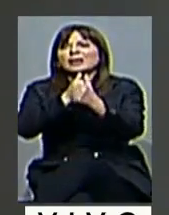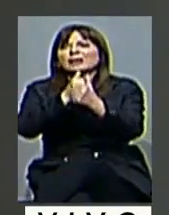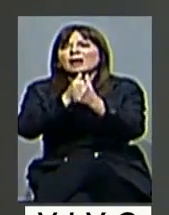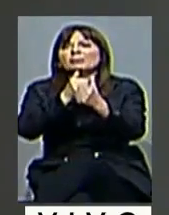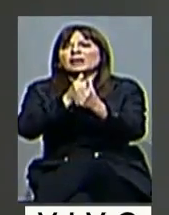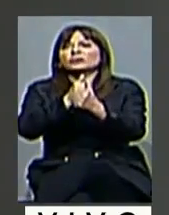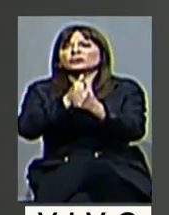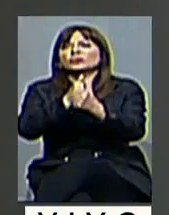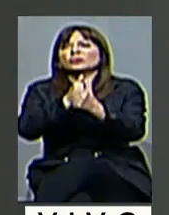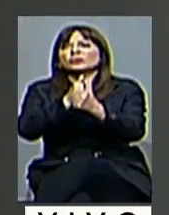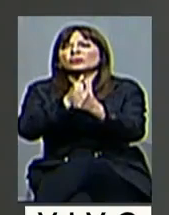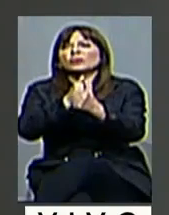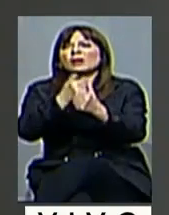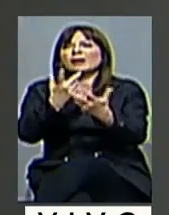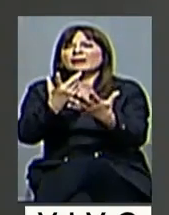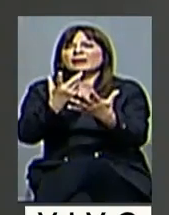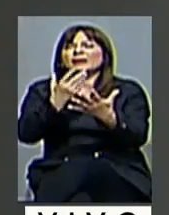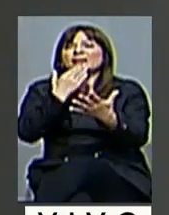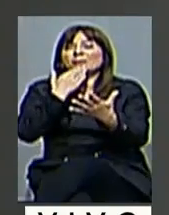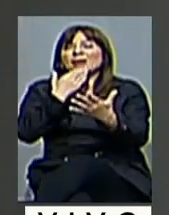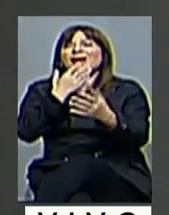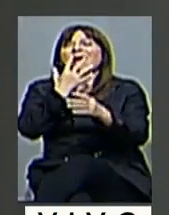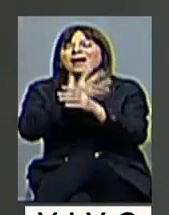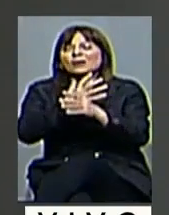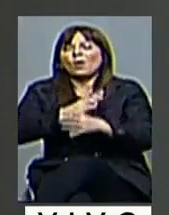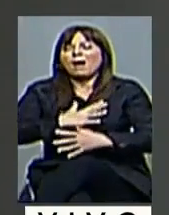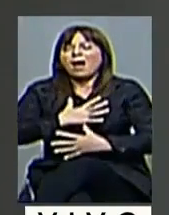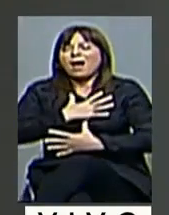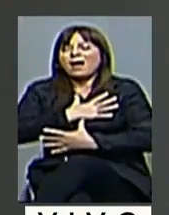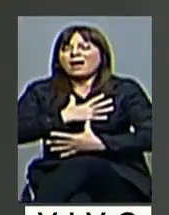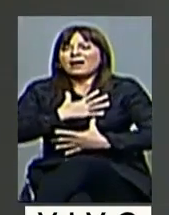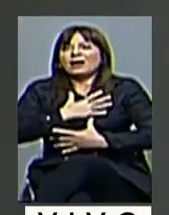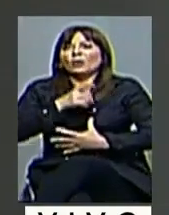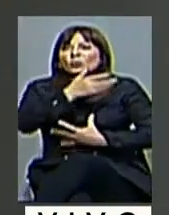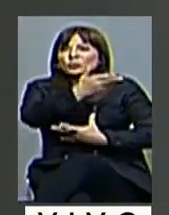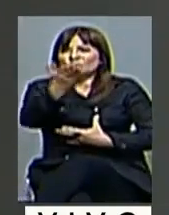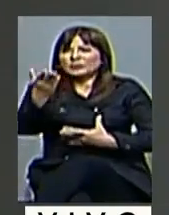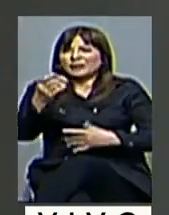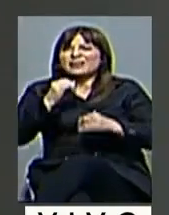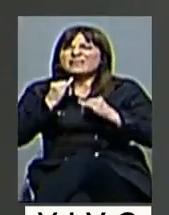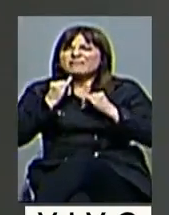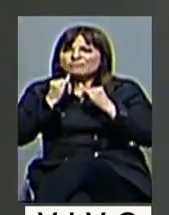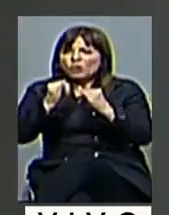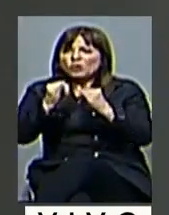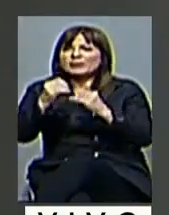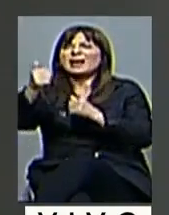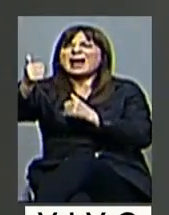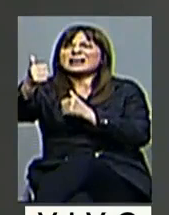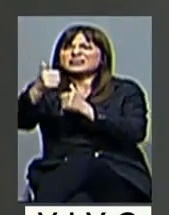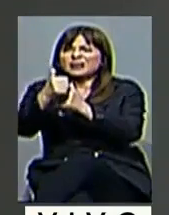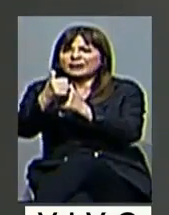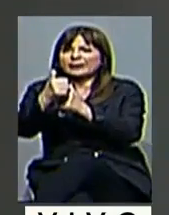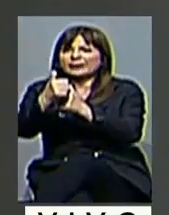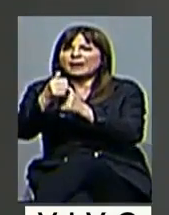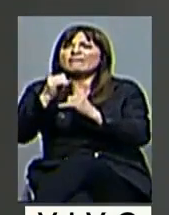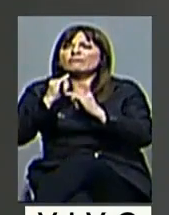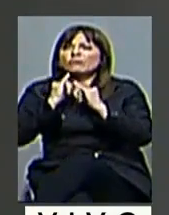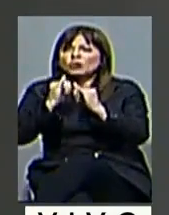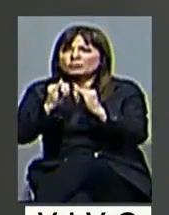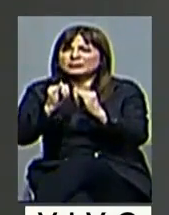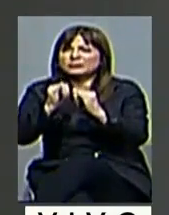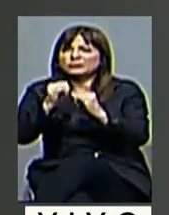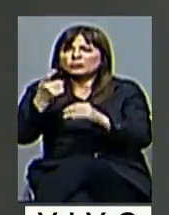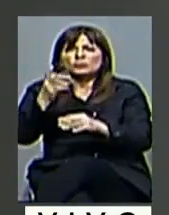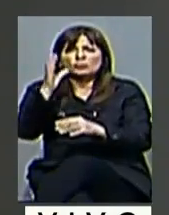punto de vista en el cual hay una pasión porque usted se informe, para que usted se acerque. Este es un programa que